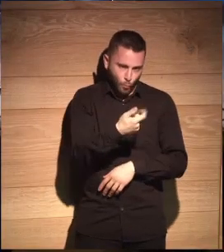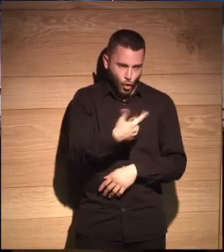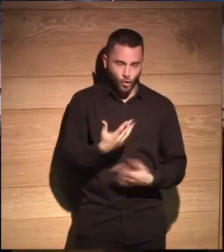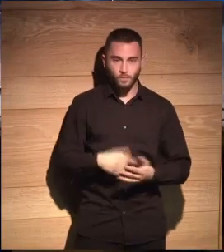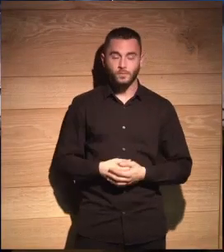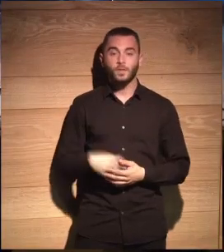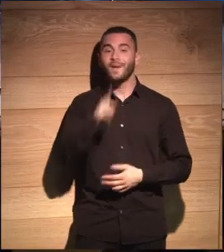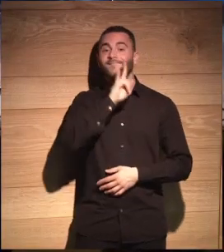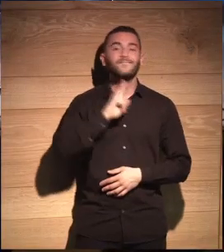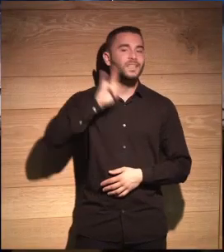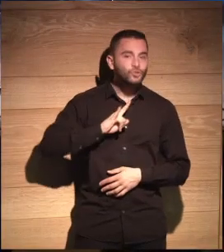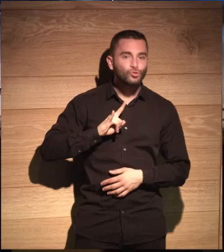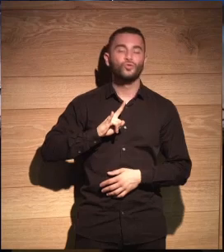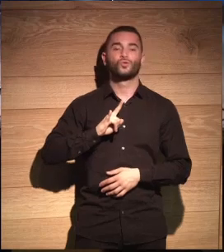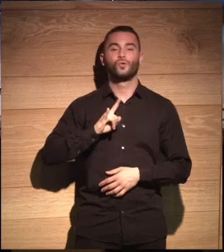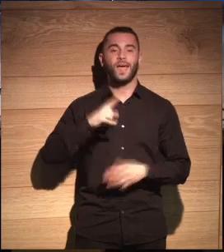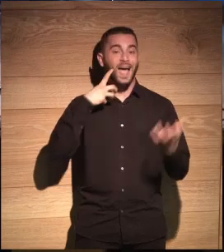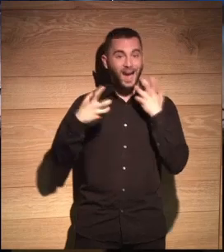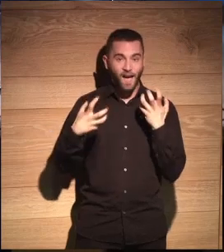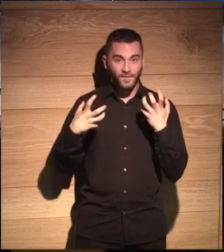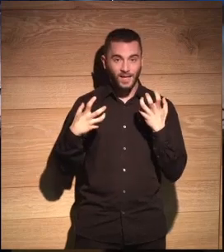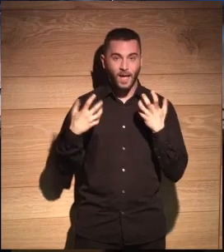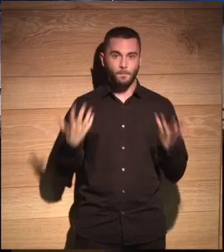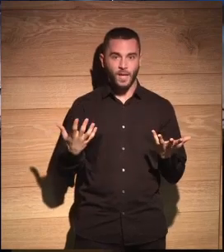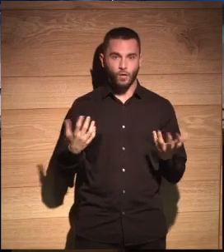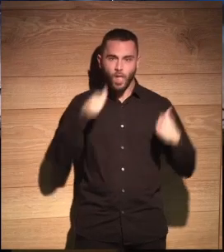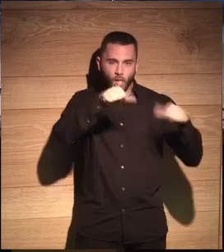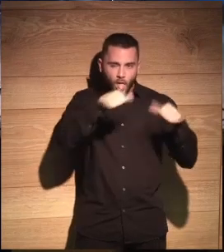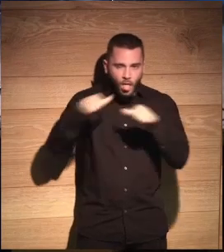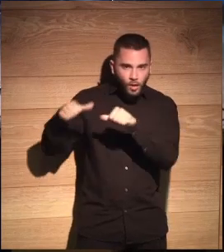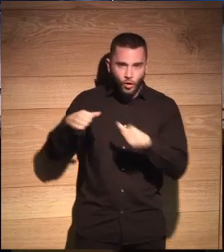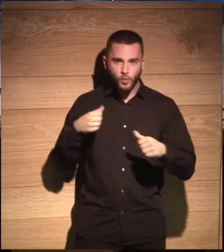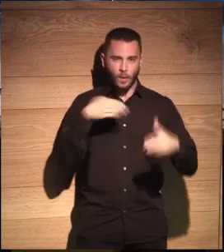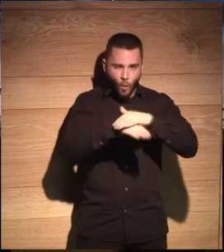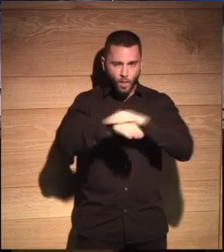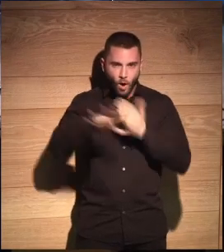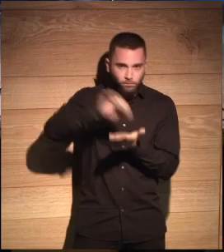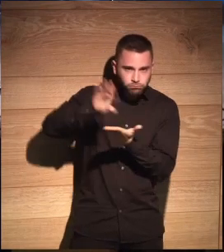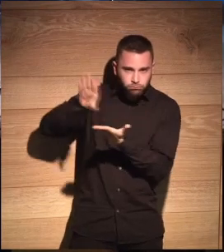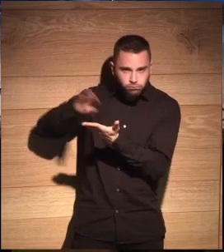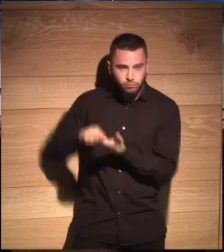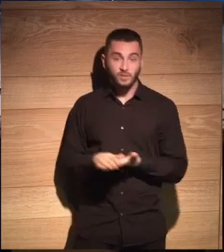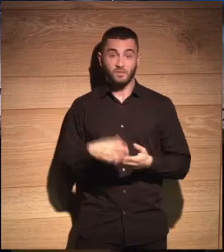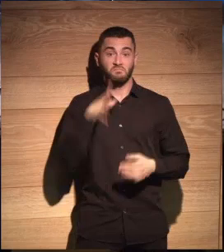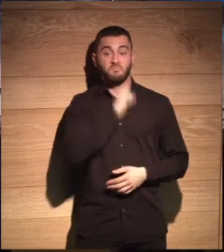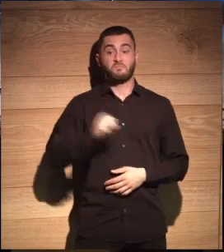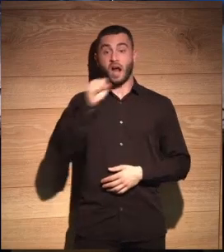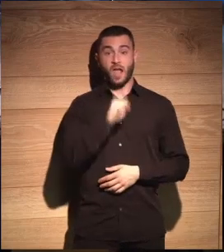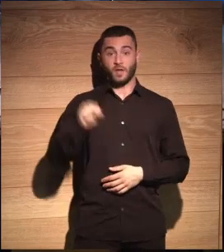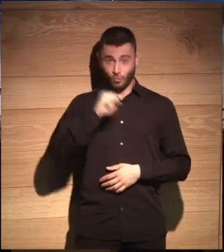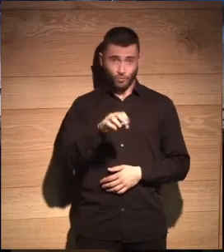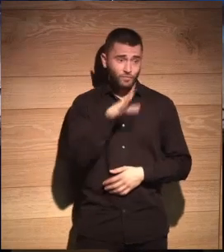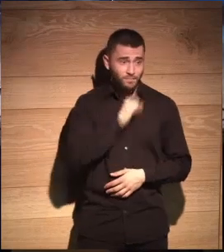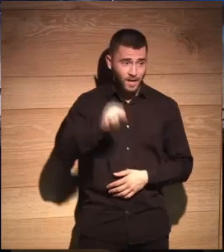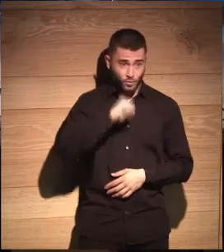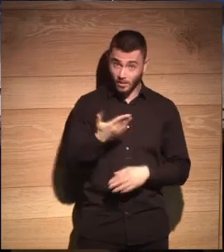gráfica, pero también, por ejemplo, hay unos cromos que se coleccionan, que son maravillosos. Que son maravillosos. Hay cositas, sí. Entonces, para ti. ¿Quieres